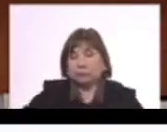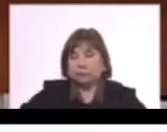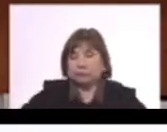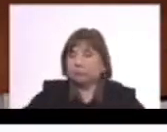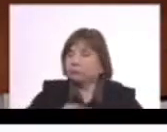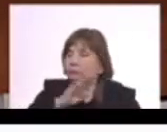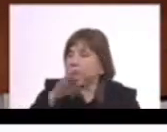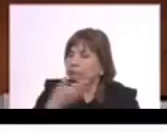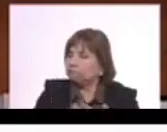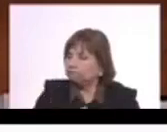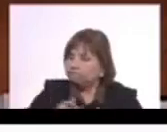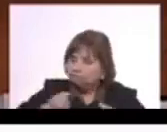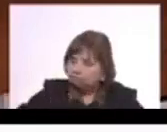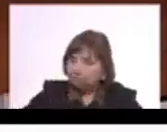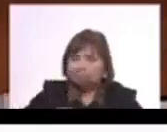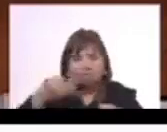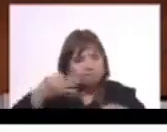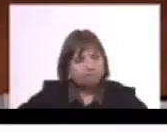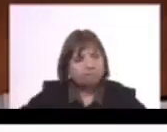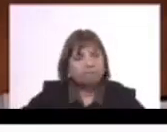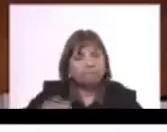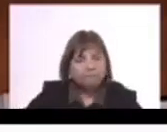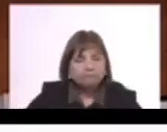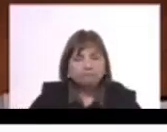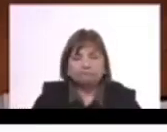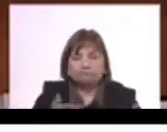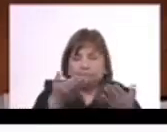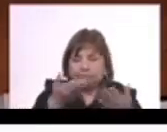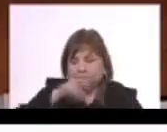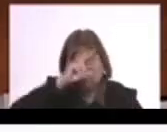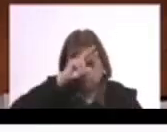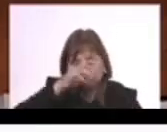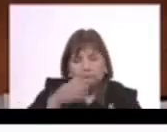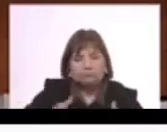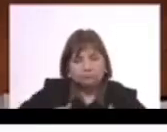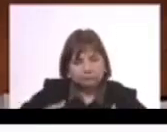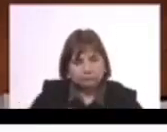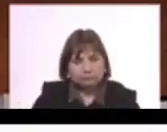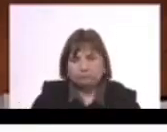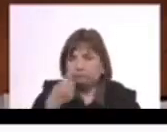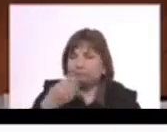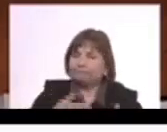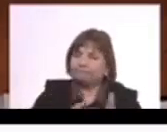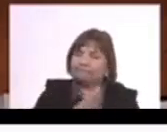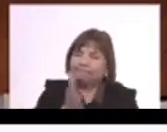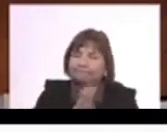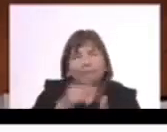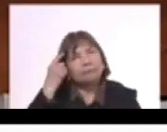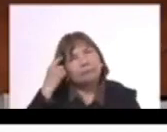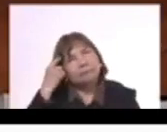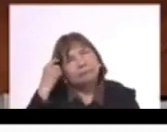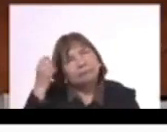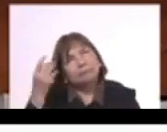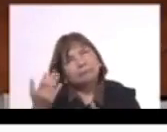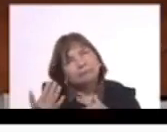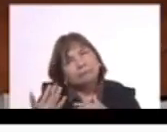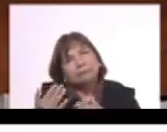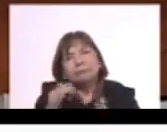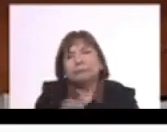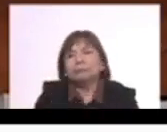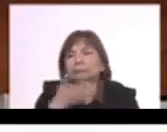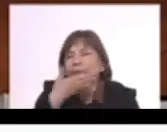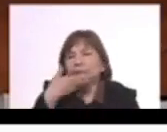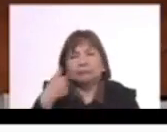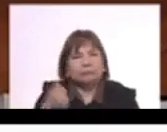etcétera, tenemos que dar todo de sí para que el pueblo de Perú tenga por lo menos la ilusión de una esperanza y de un futuro